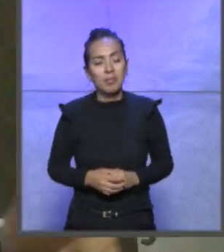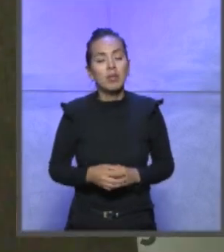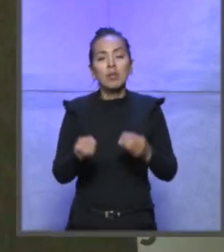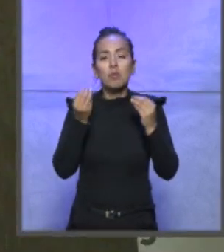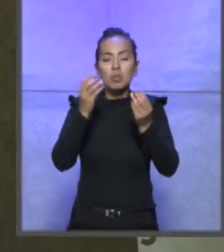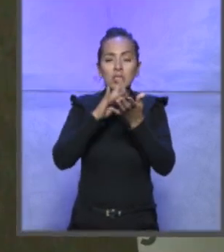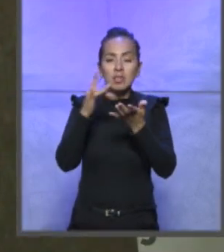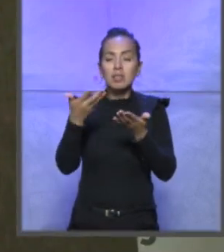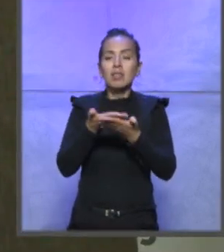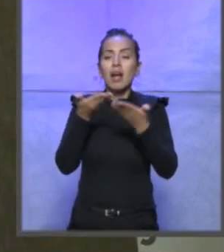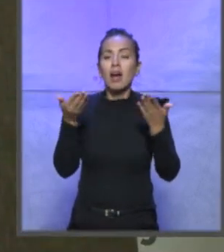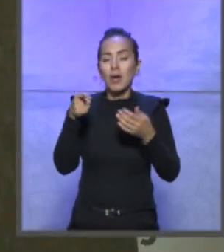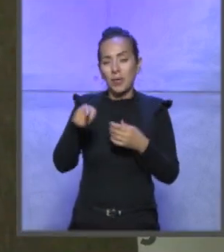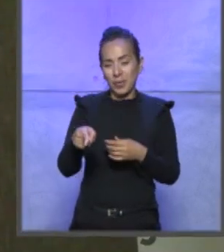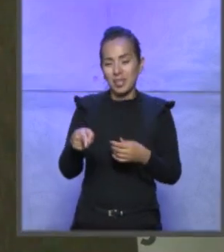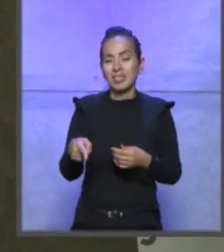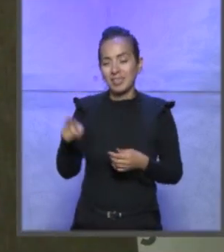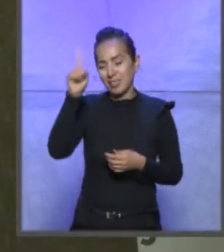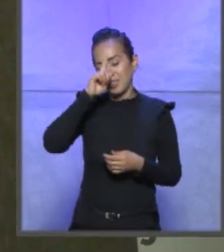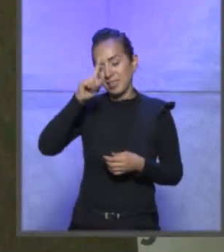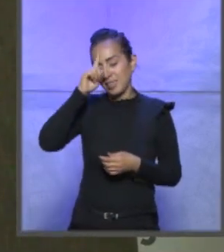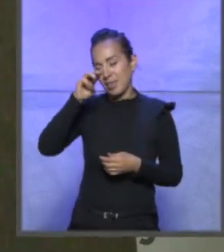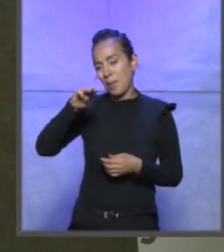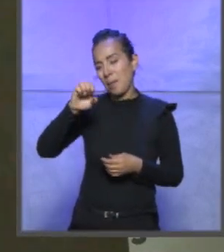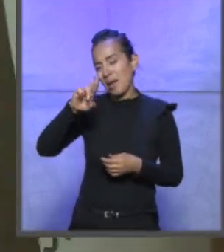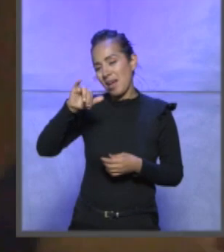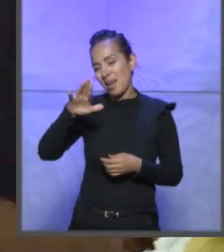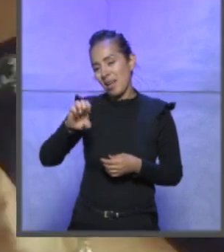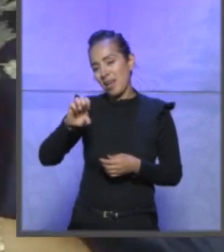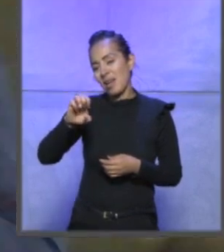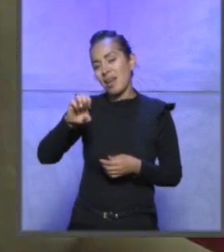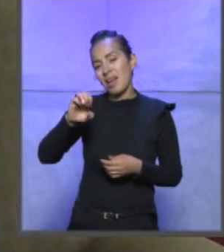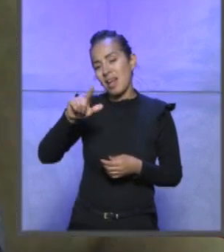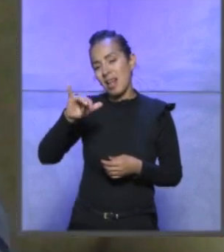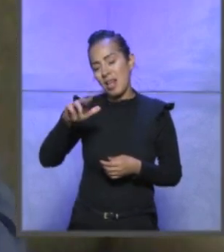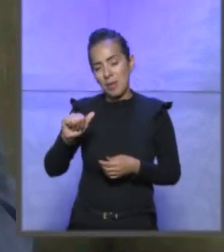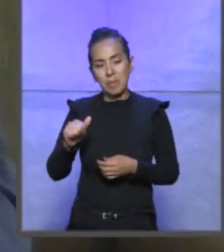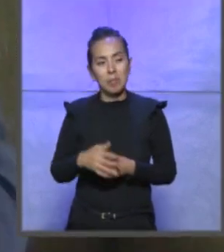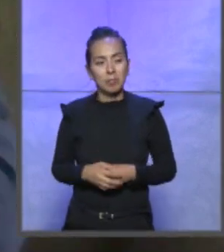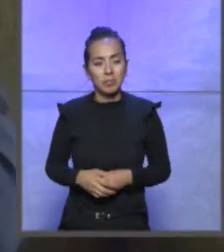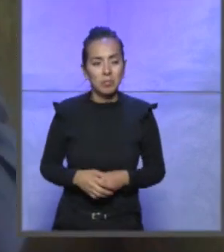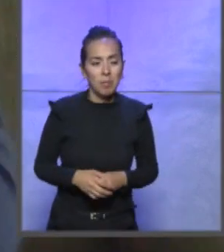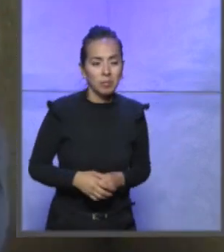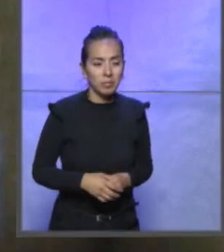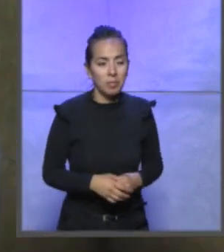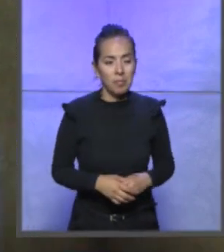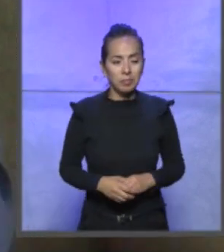Y bueno, quisiéramos escuchar ahora la retroalimentación de la consejera María Elia respecto al tema de los cuadros en los partidos